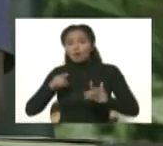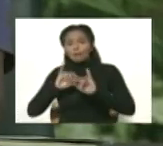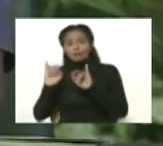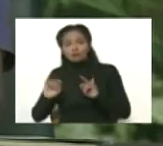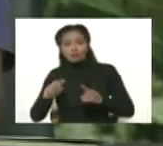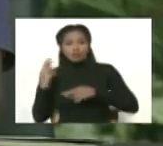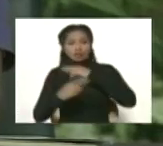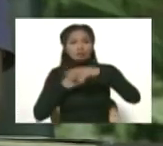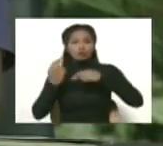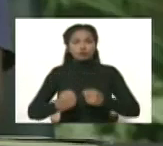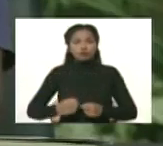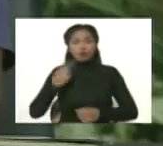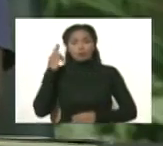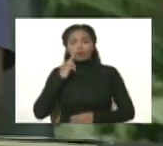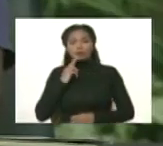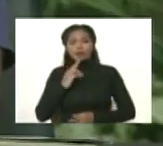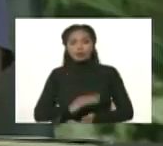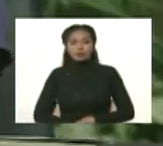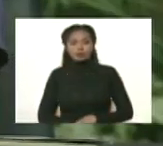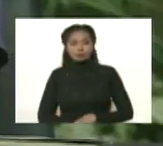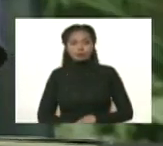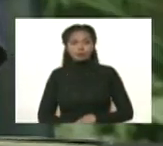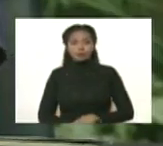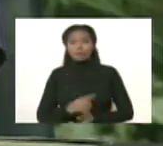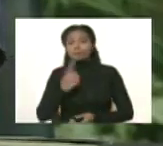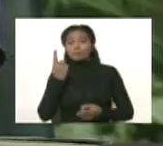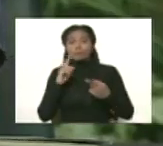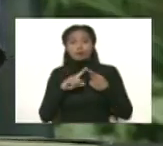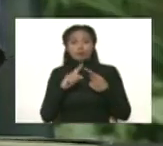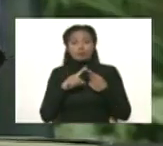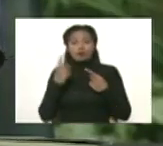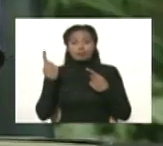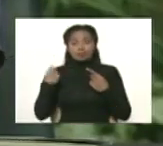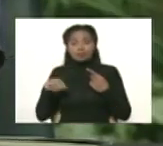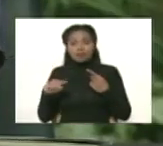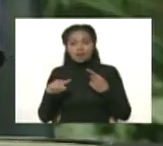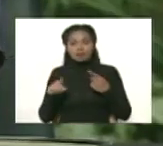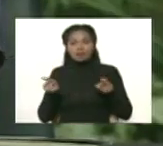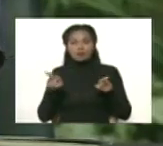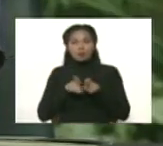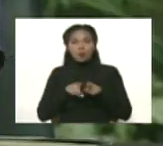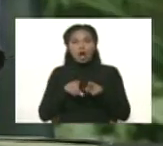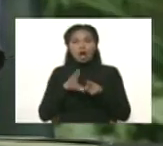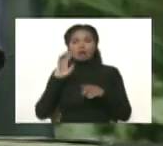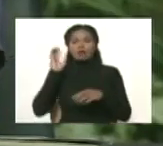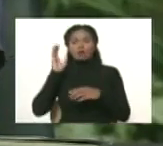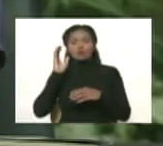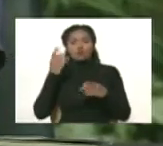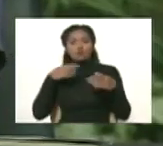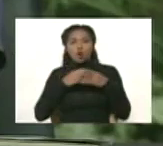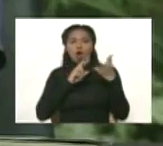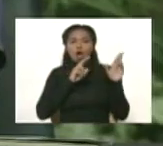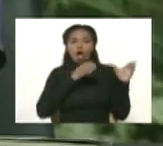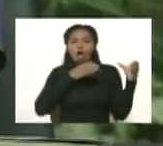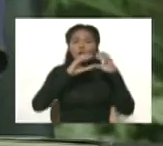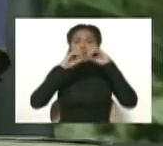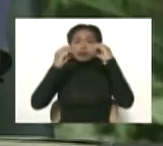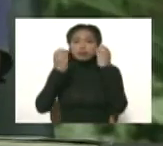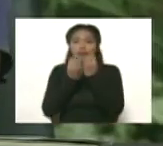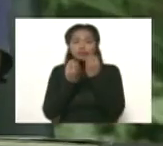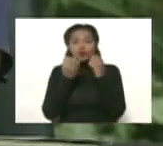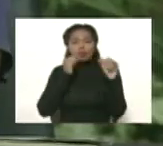la Revolución Bolivariana. En primer lugar, contiene el CUMBE como unidad, organización popular